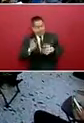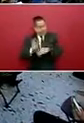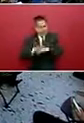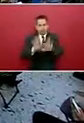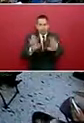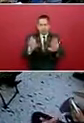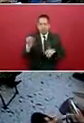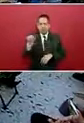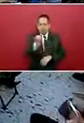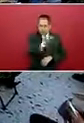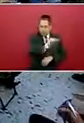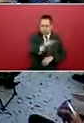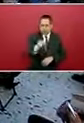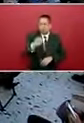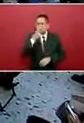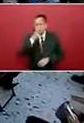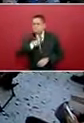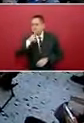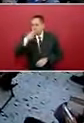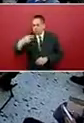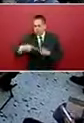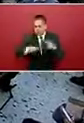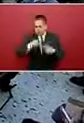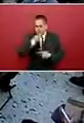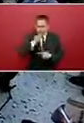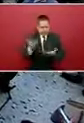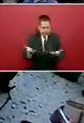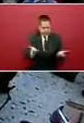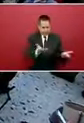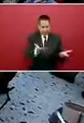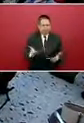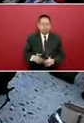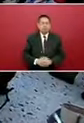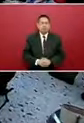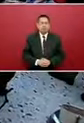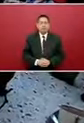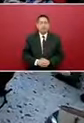a ver, allá atrás.